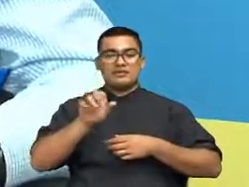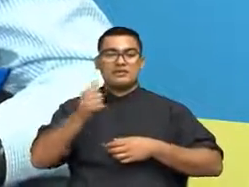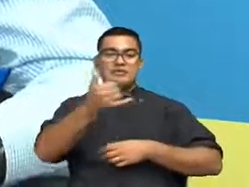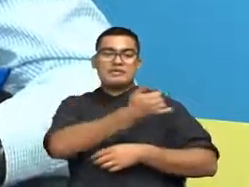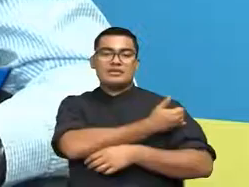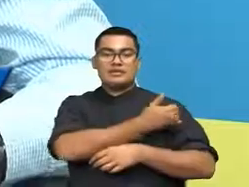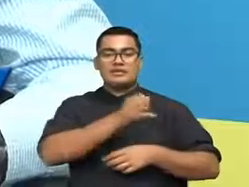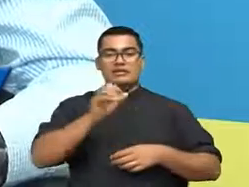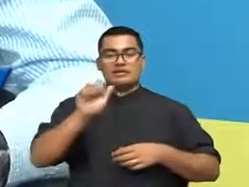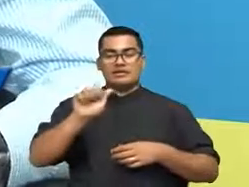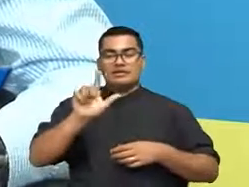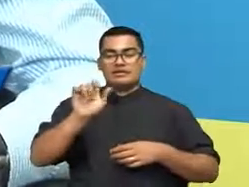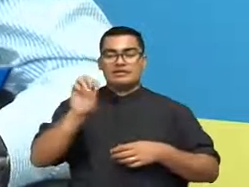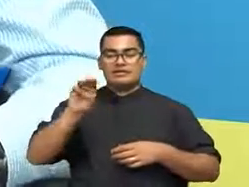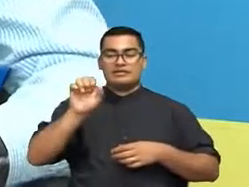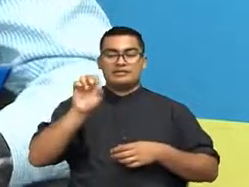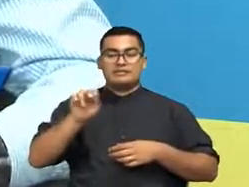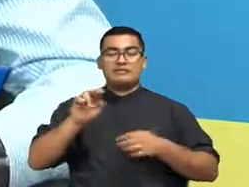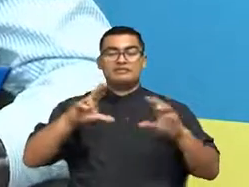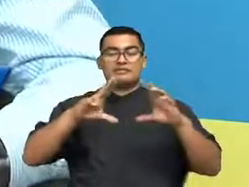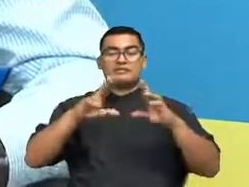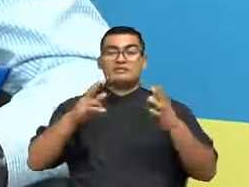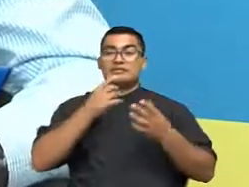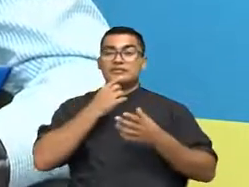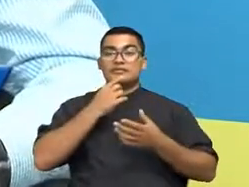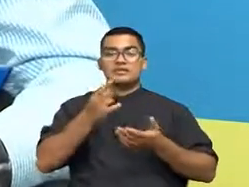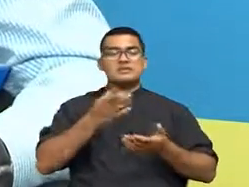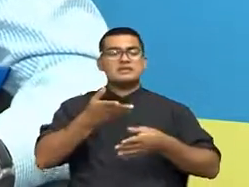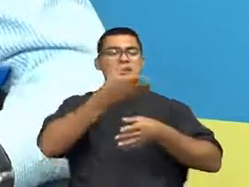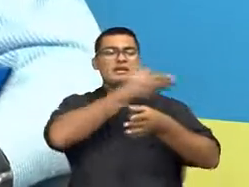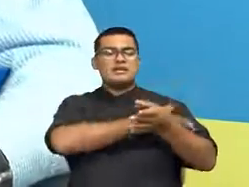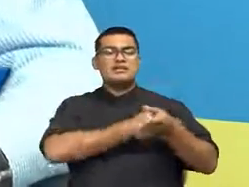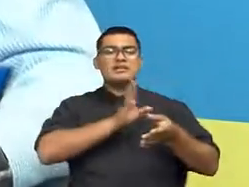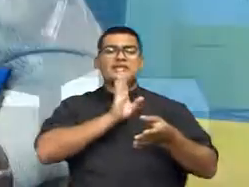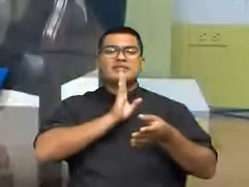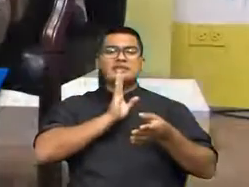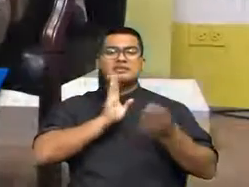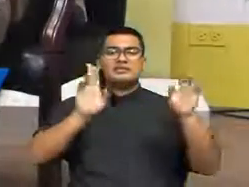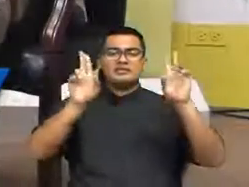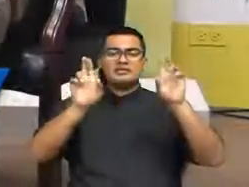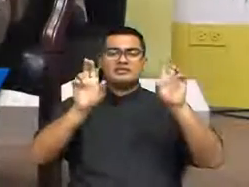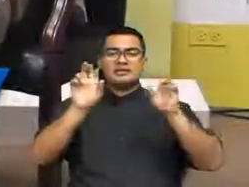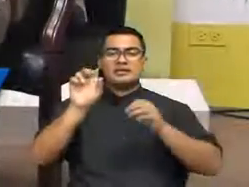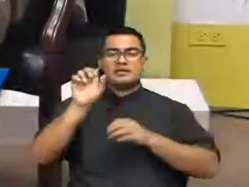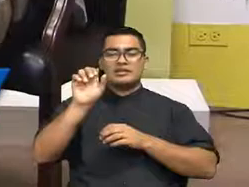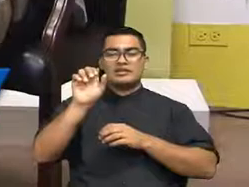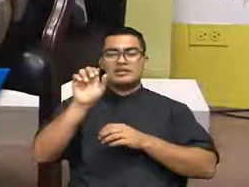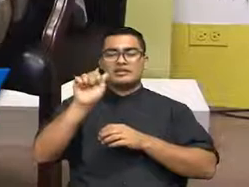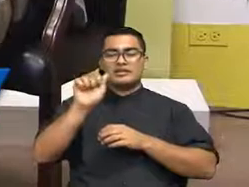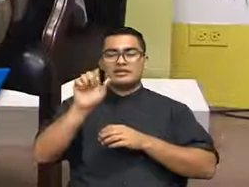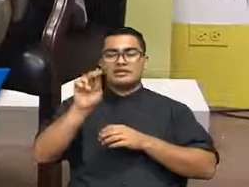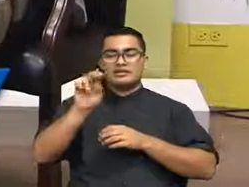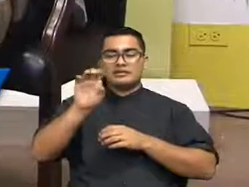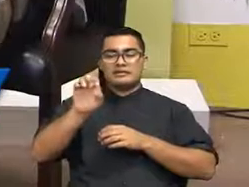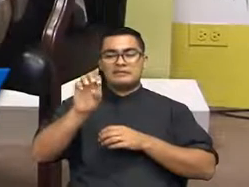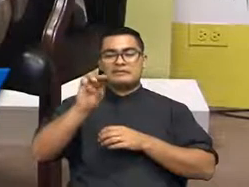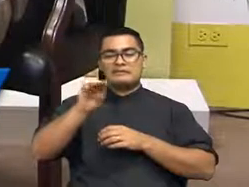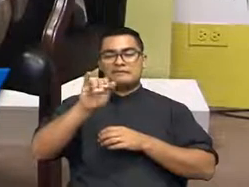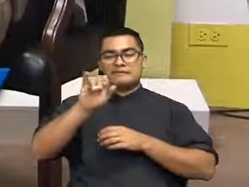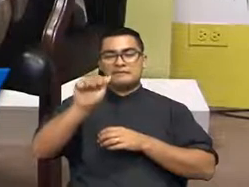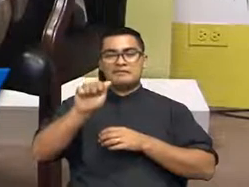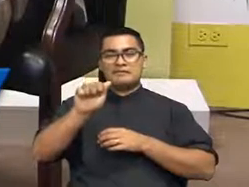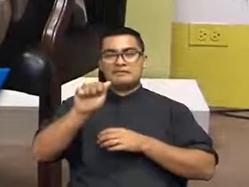atención porque usted me dice que se... y ya lo hablábamos en la primera parte del programa, sobre la anemia hemolítica, que ocurre cuando